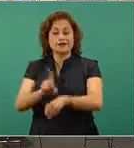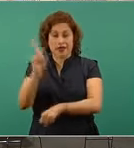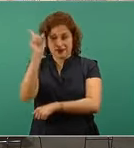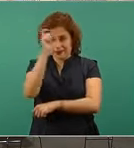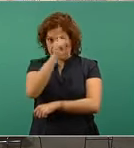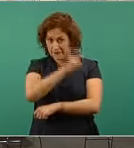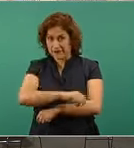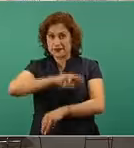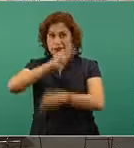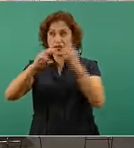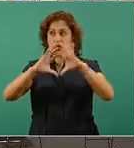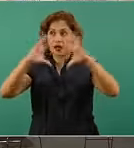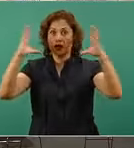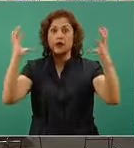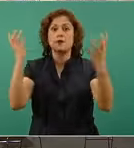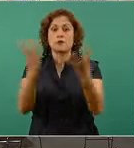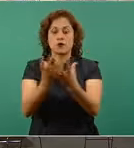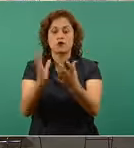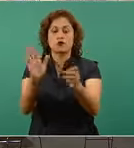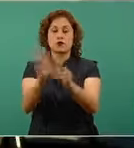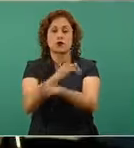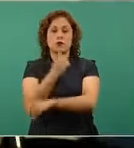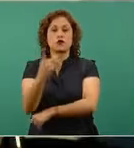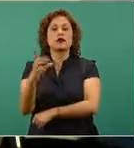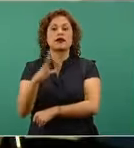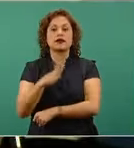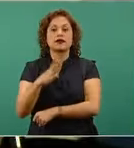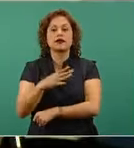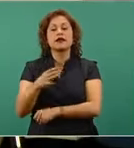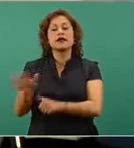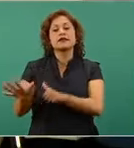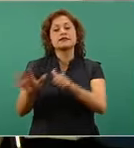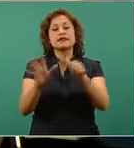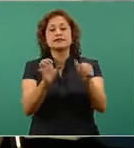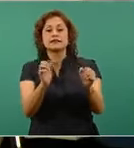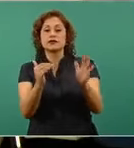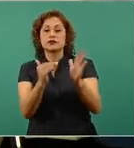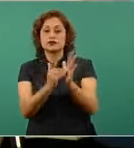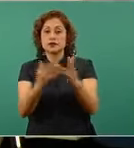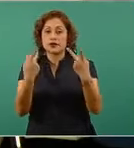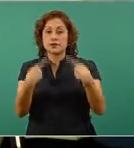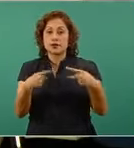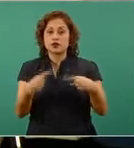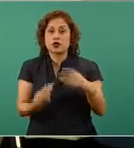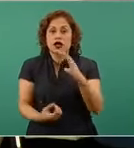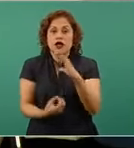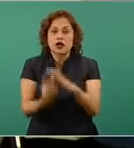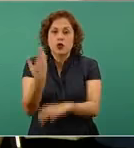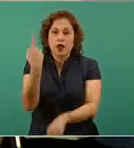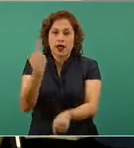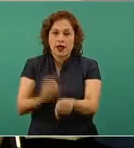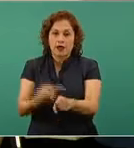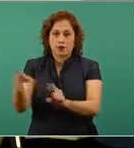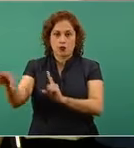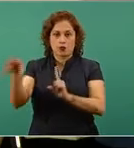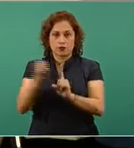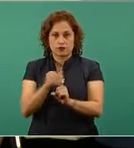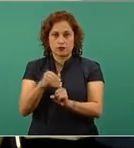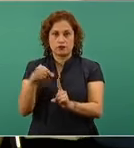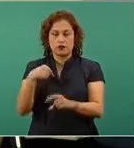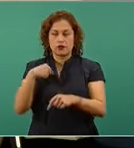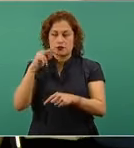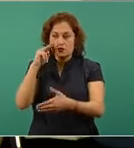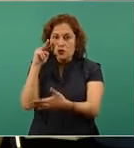porque hay más de 600,000 nuevos casos. yo es la cifra más alta que he